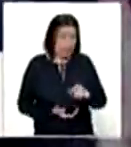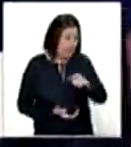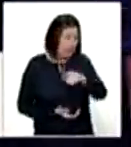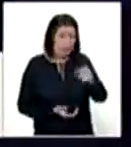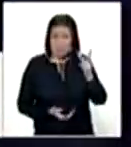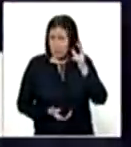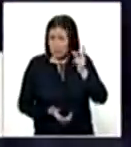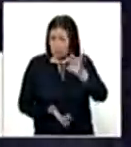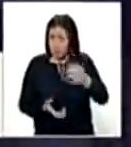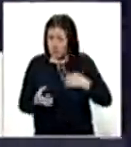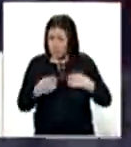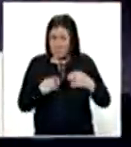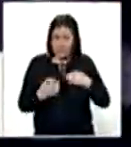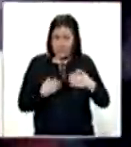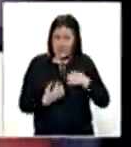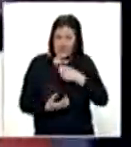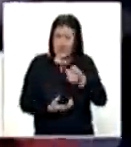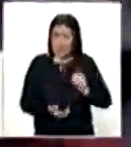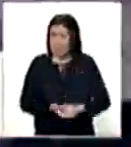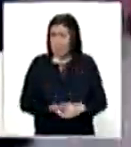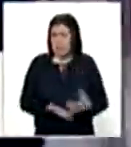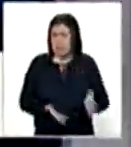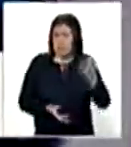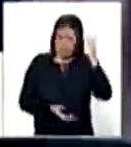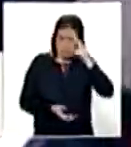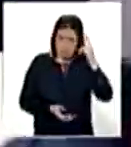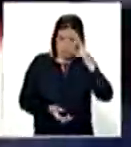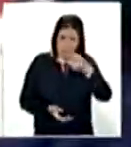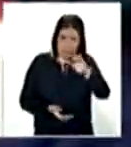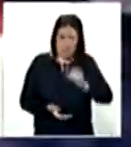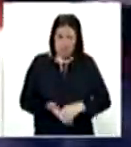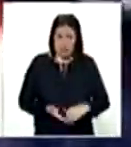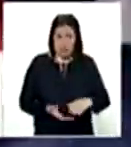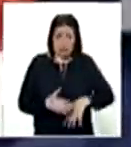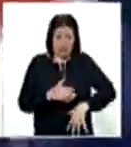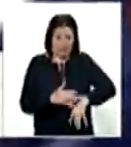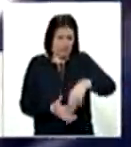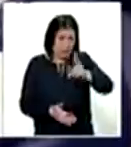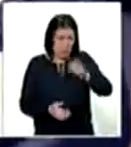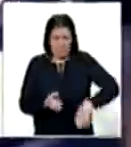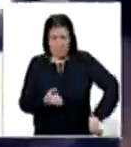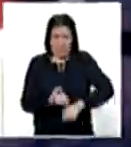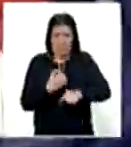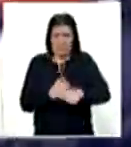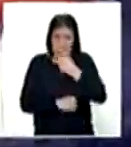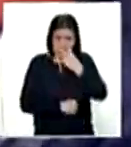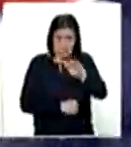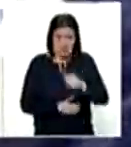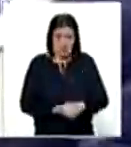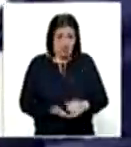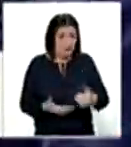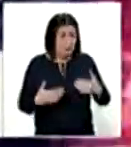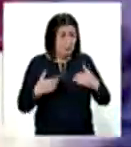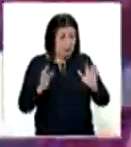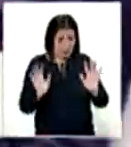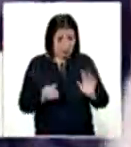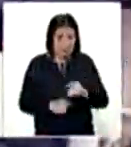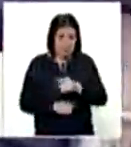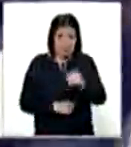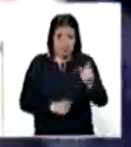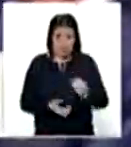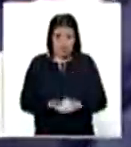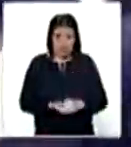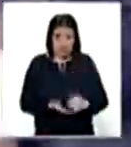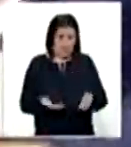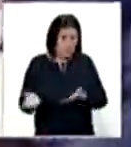los reclamos, ¿no? Y por eso es de que lo están sacando, mira, está con patadas. Así es, y no contentos con eso, además lo